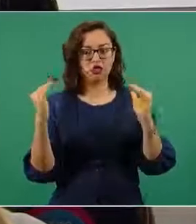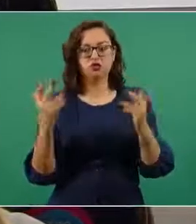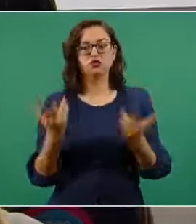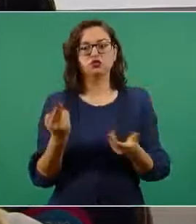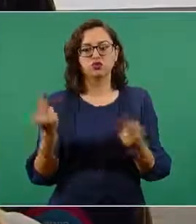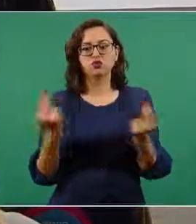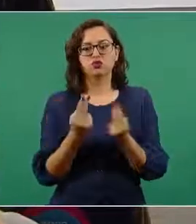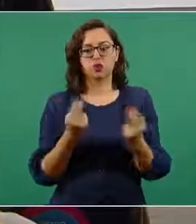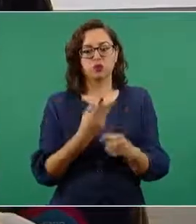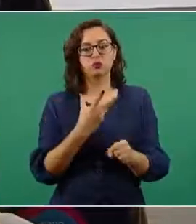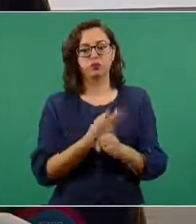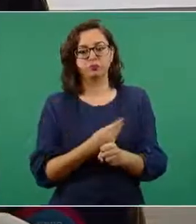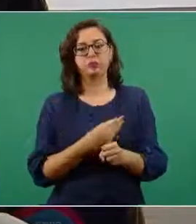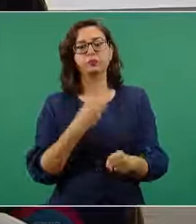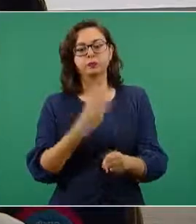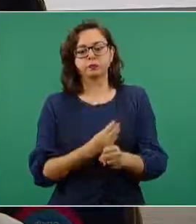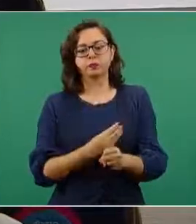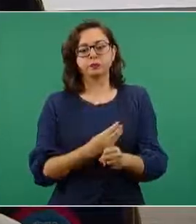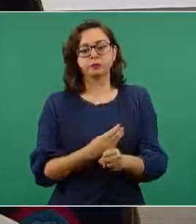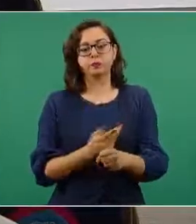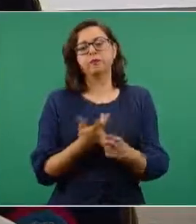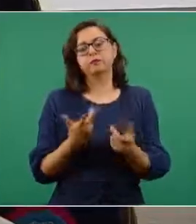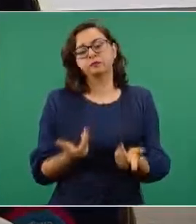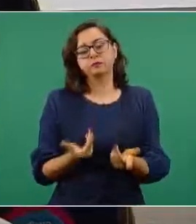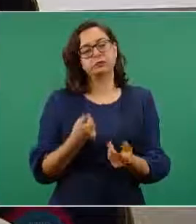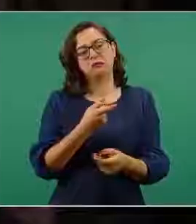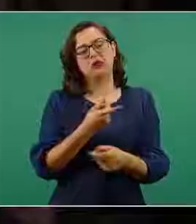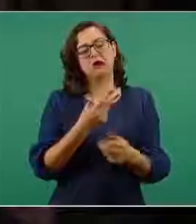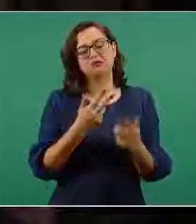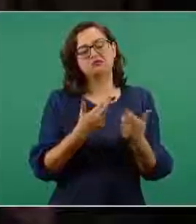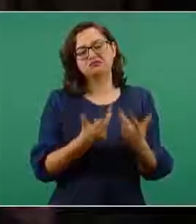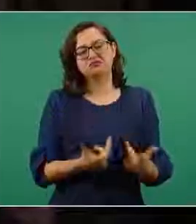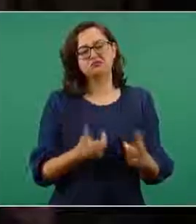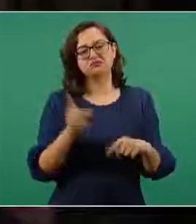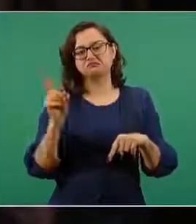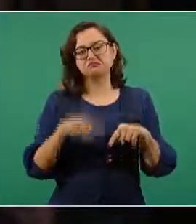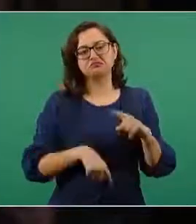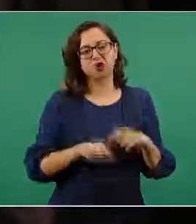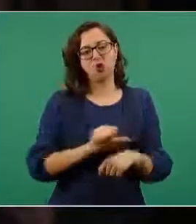Se va seguramente a poner otra y